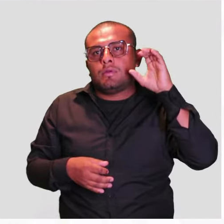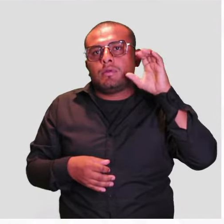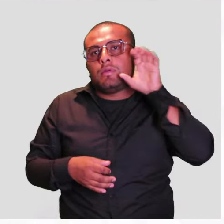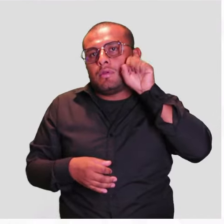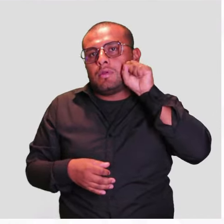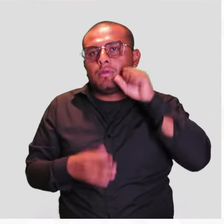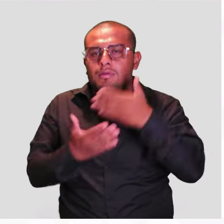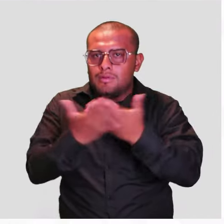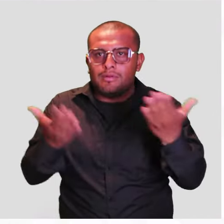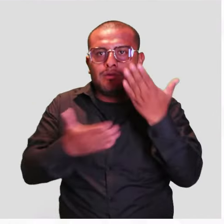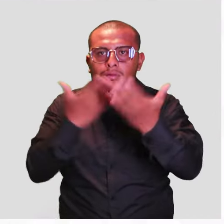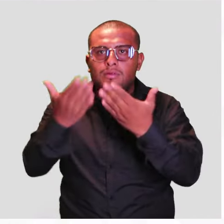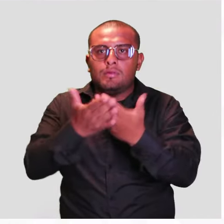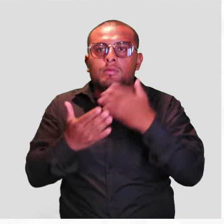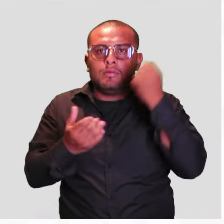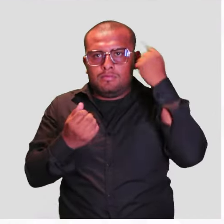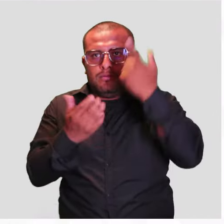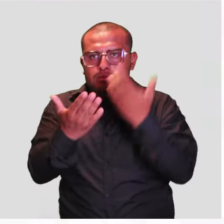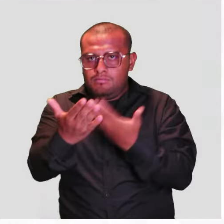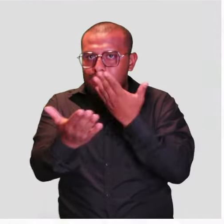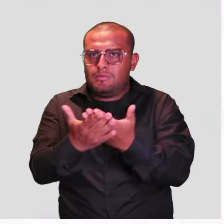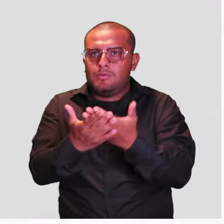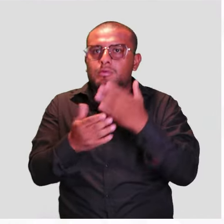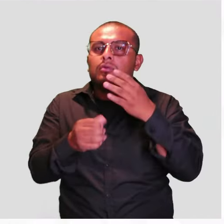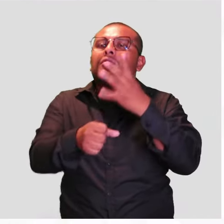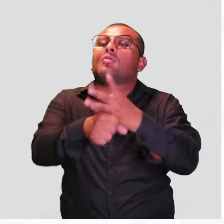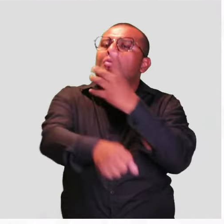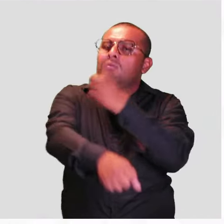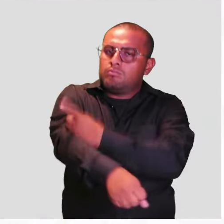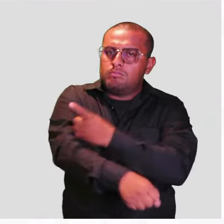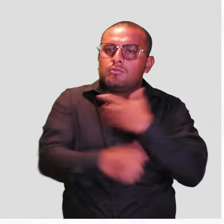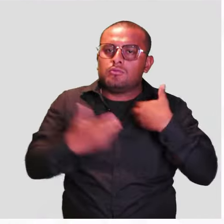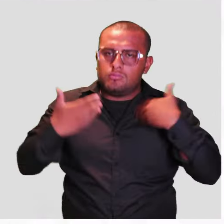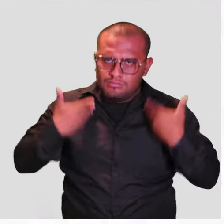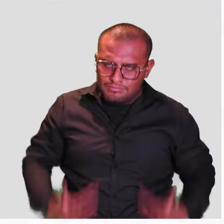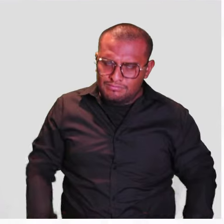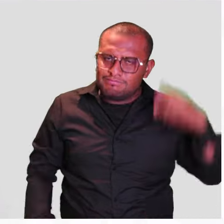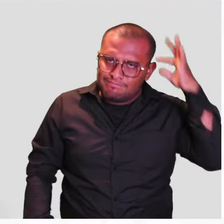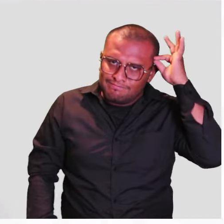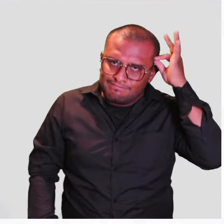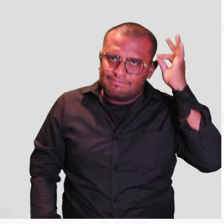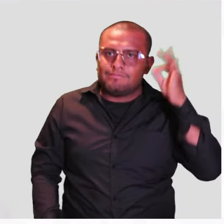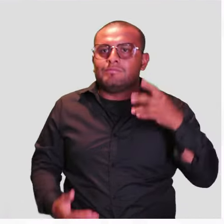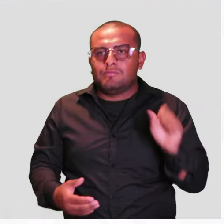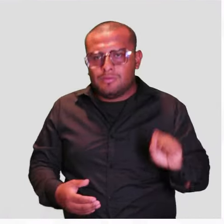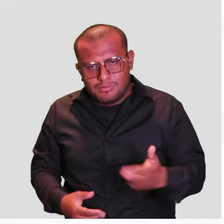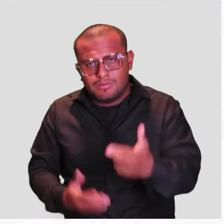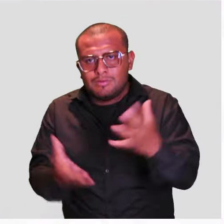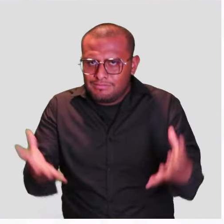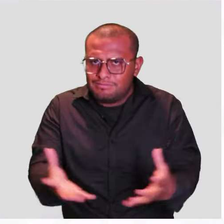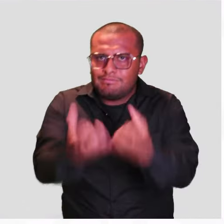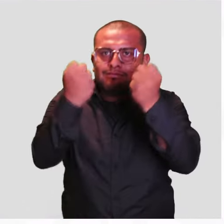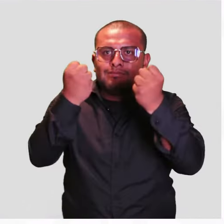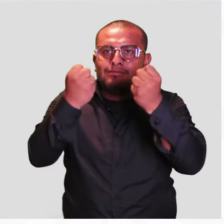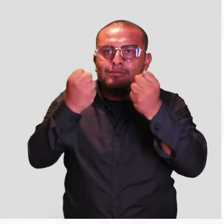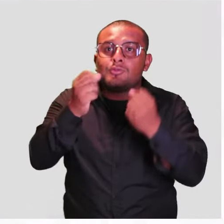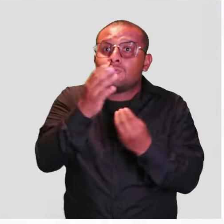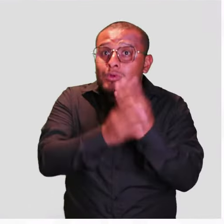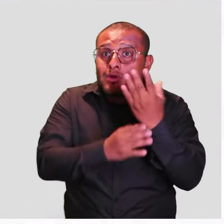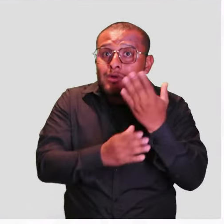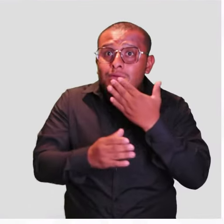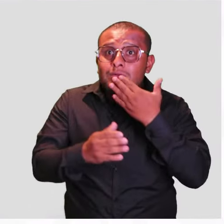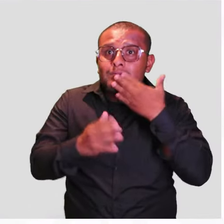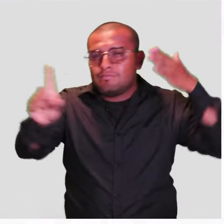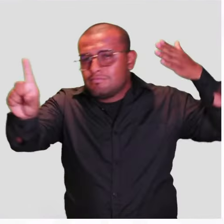honestidad. Su servidor, Víctor Rocha, representa la oportunidad de rescatar a San Juan y construir un nuevo rumbo para todas las familias